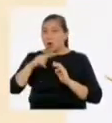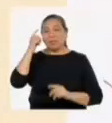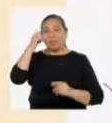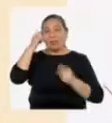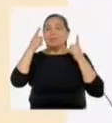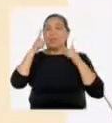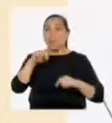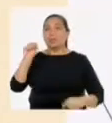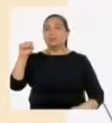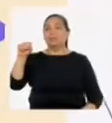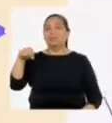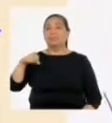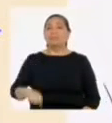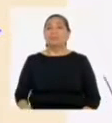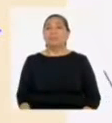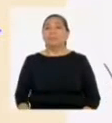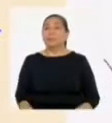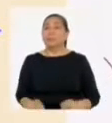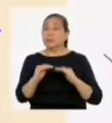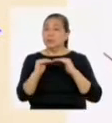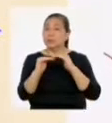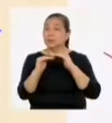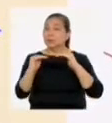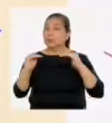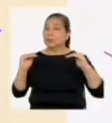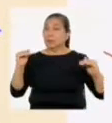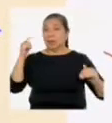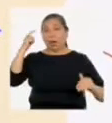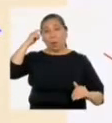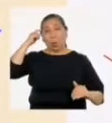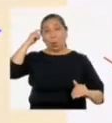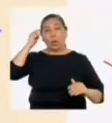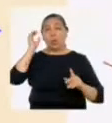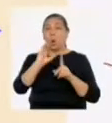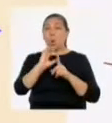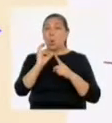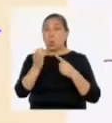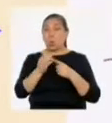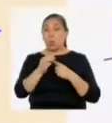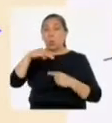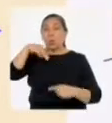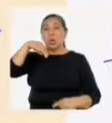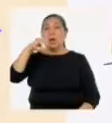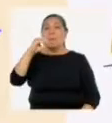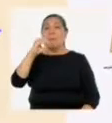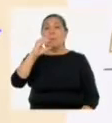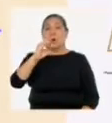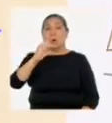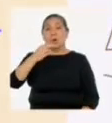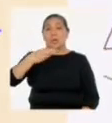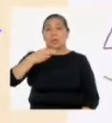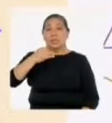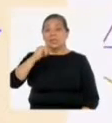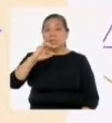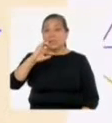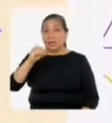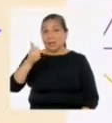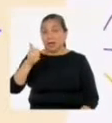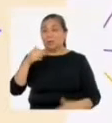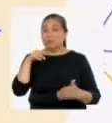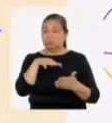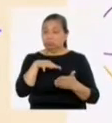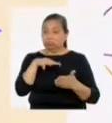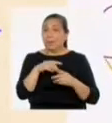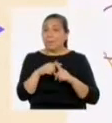De acuerdo. Veamos nuestra línea temporal. La cultura mochica es la más antigua de las que